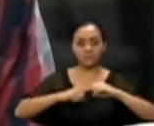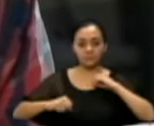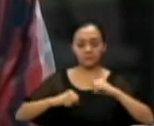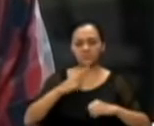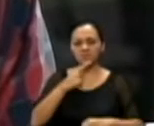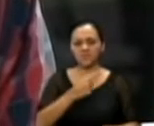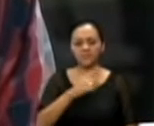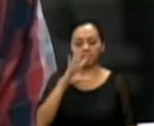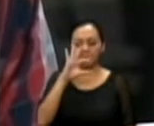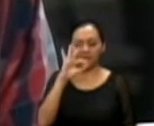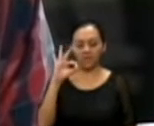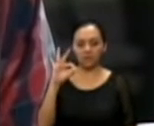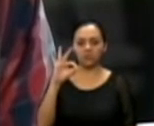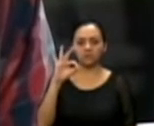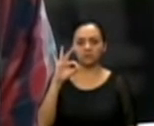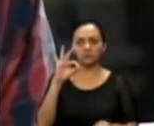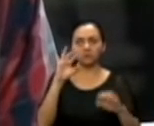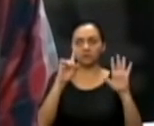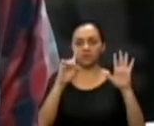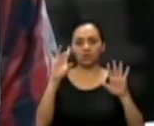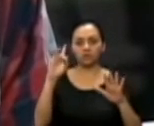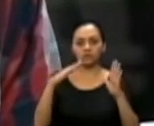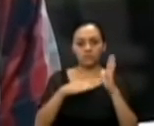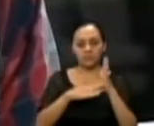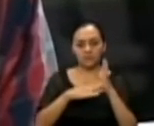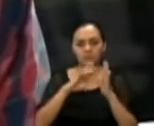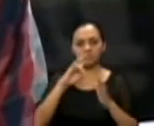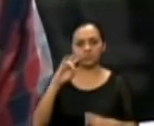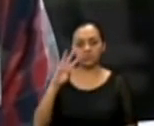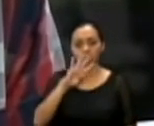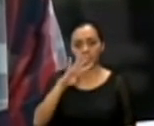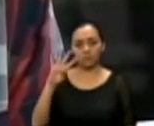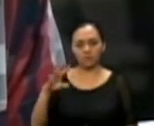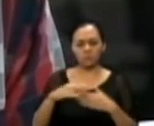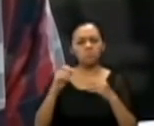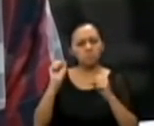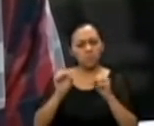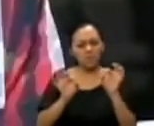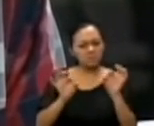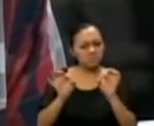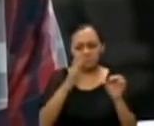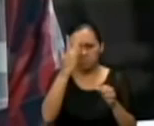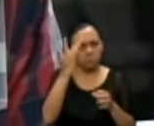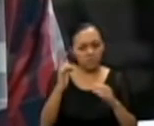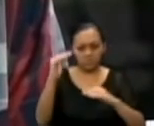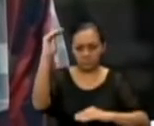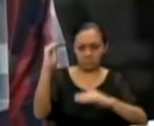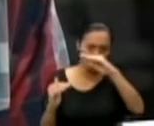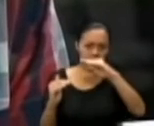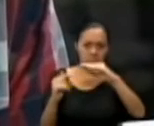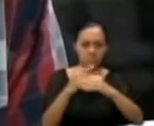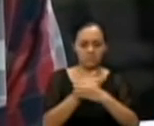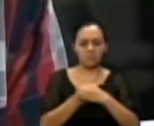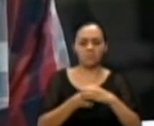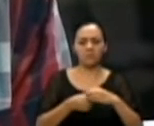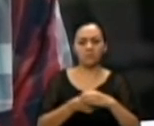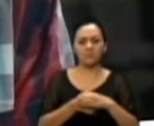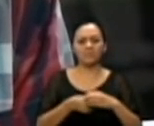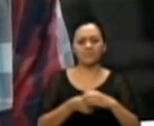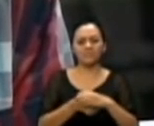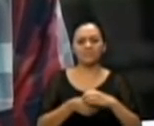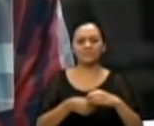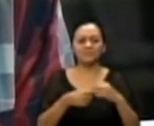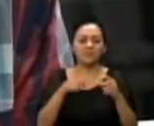tener 568 mil 744 dólares fue explicar un poco de estas cifras recordemos que según